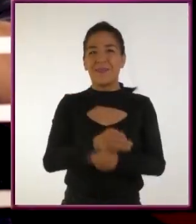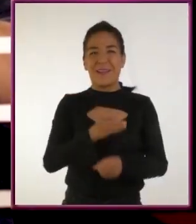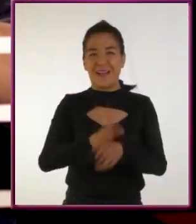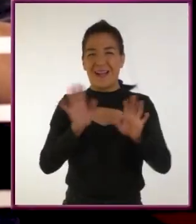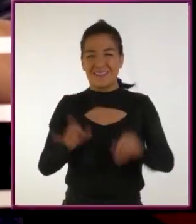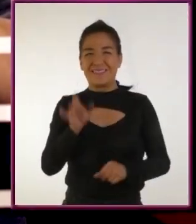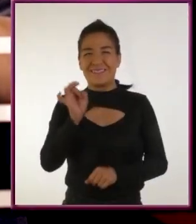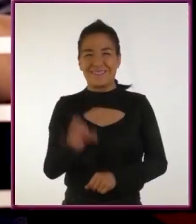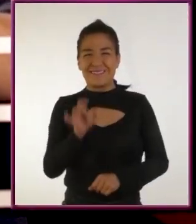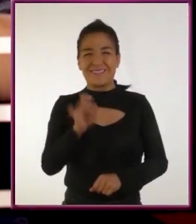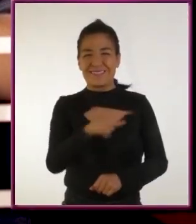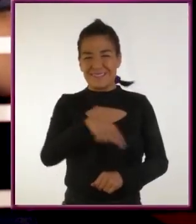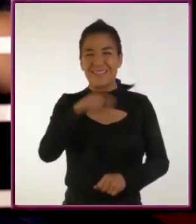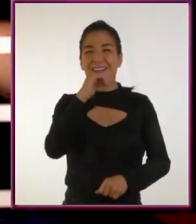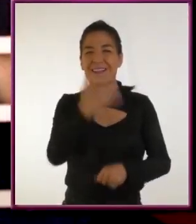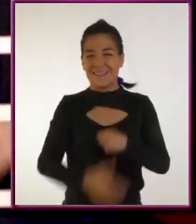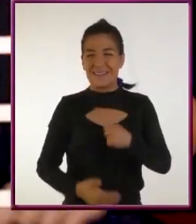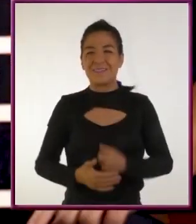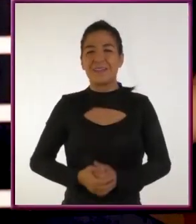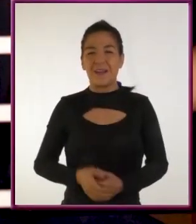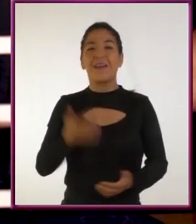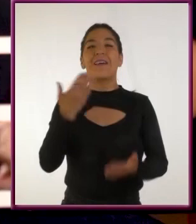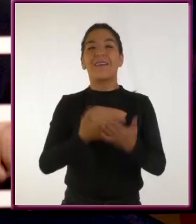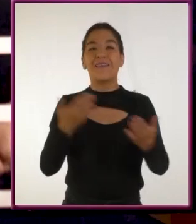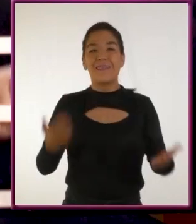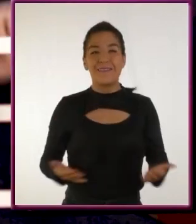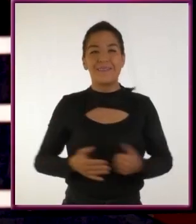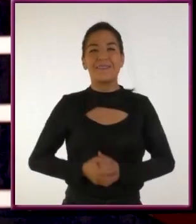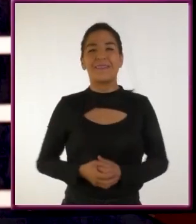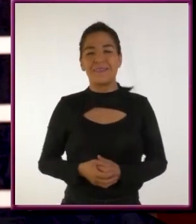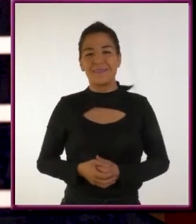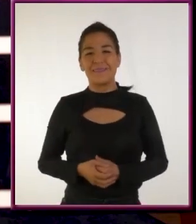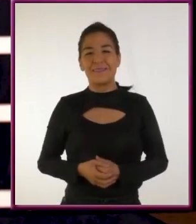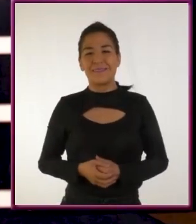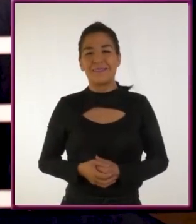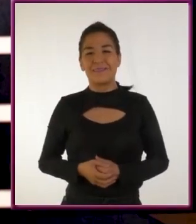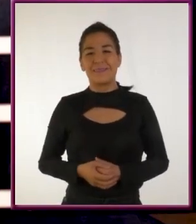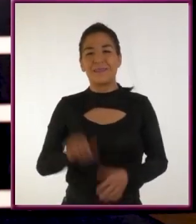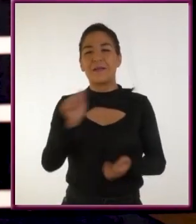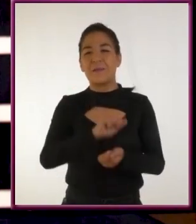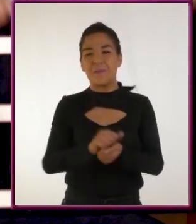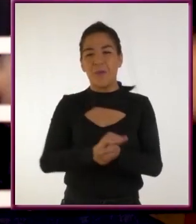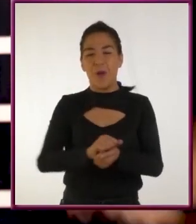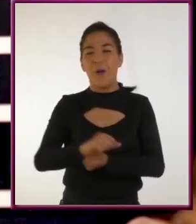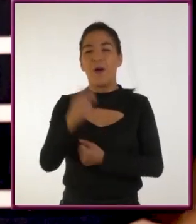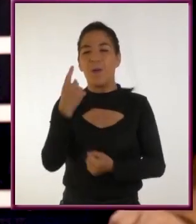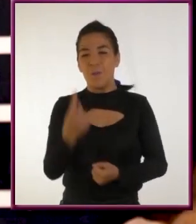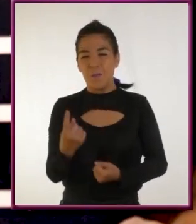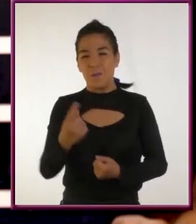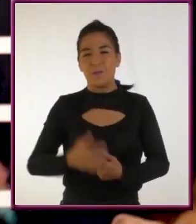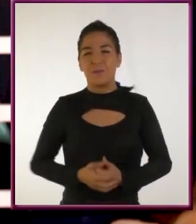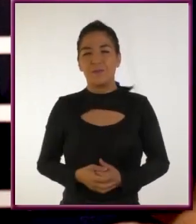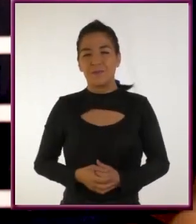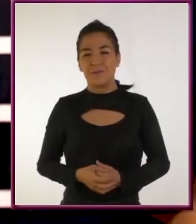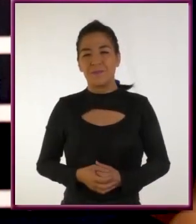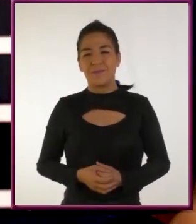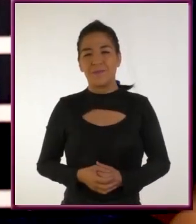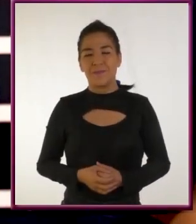Siento que ya vamos a terminar, Mara, ¿eh? Ahora, si hay un 1 aquí Se borra el 1, queda